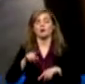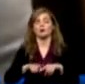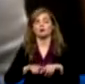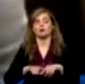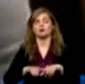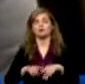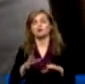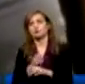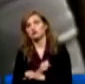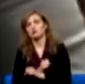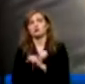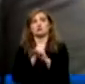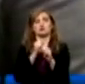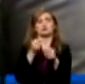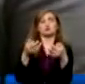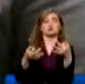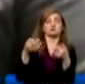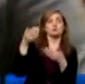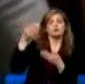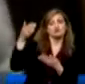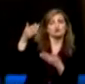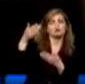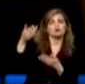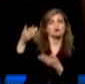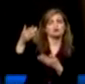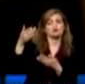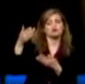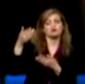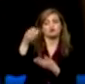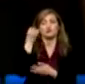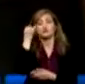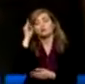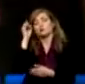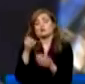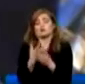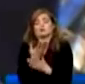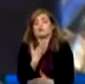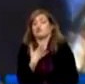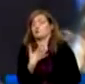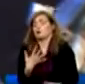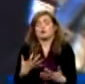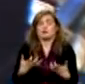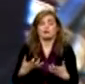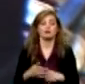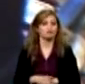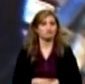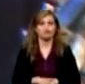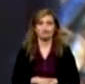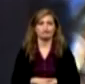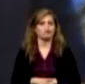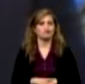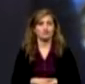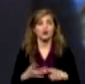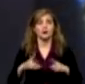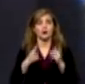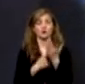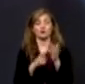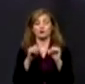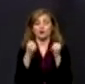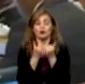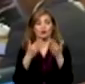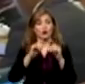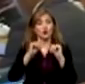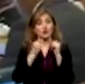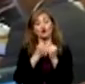a la mañana, un juicio político expedito porque nos da la gana. Sin embargo, el debate dio pie para que asambleístas